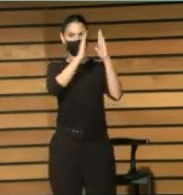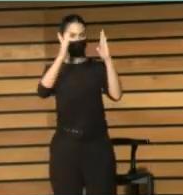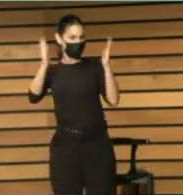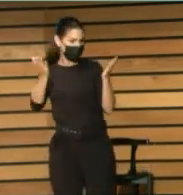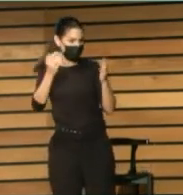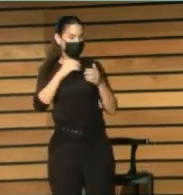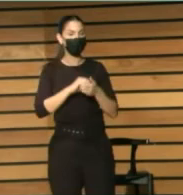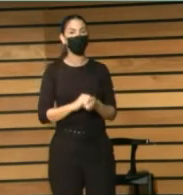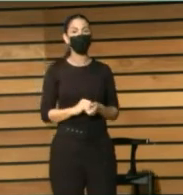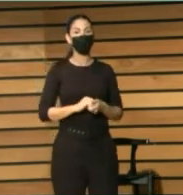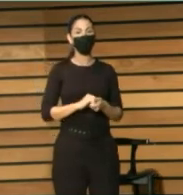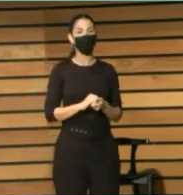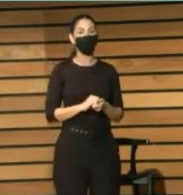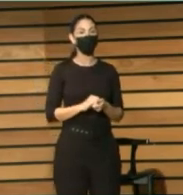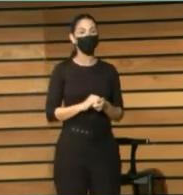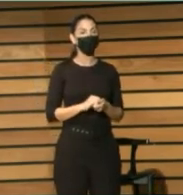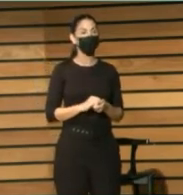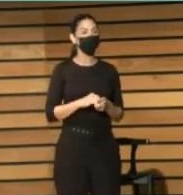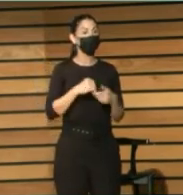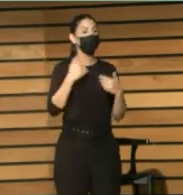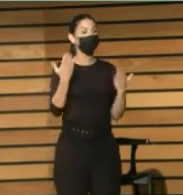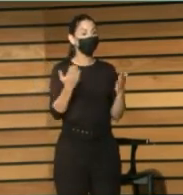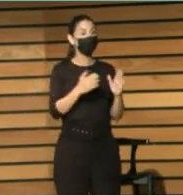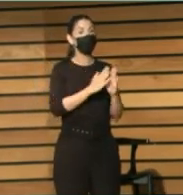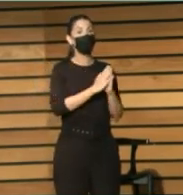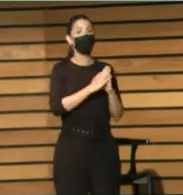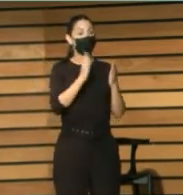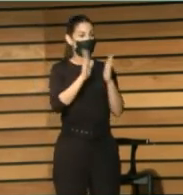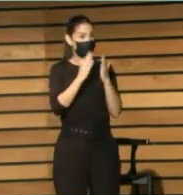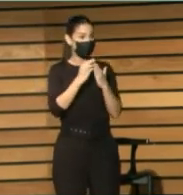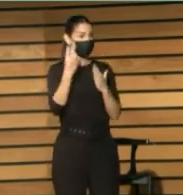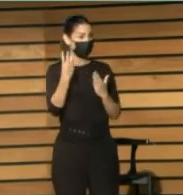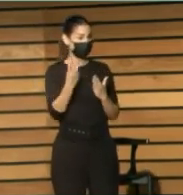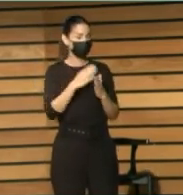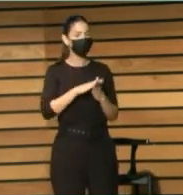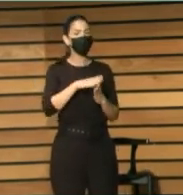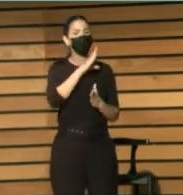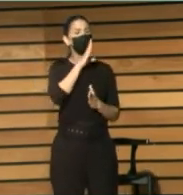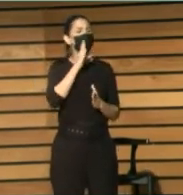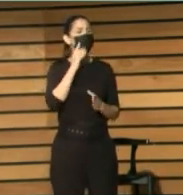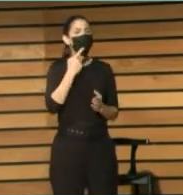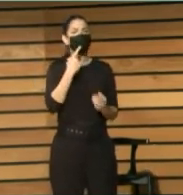Cuando estuvieron allí los tres volúmenes, mi madre me dijo: «¿Y ahora?».